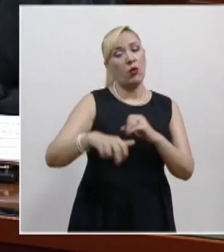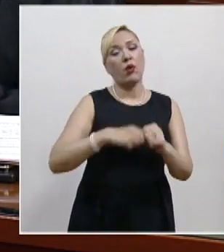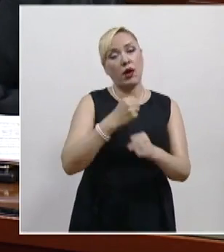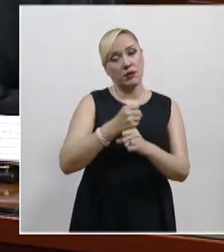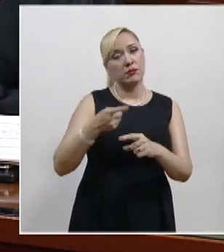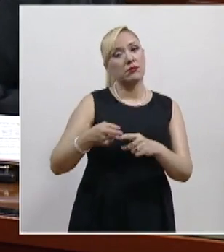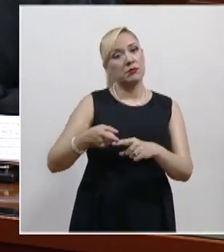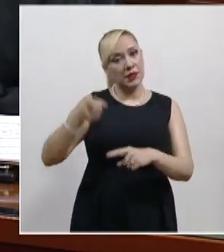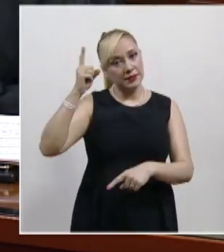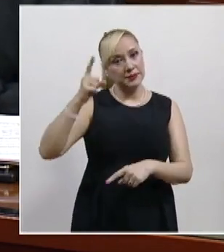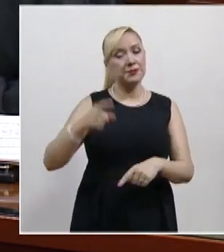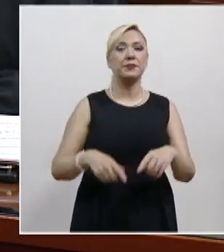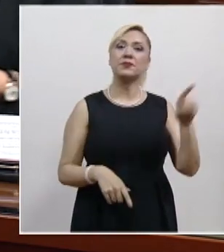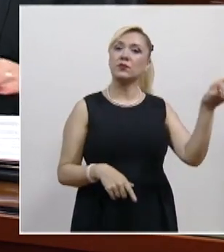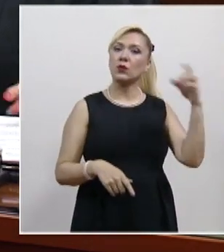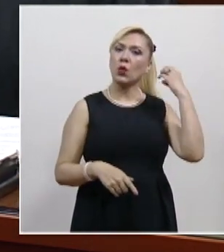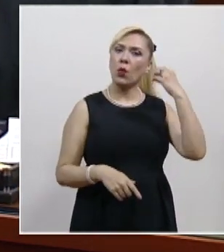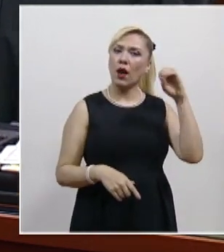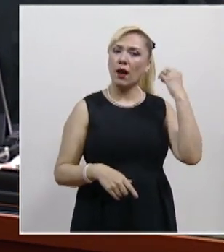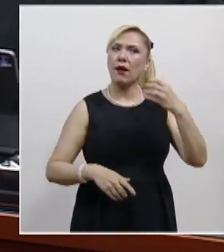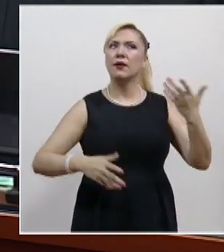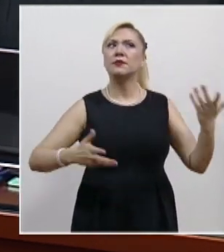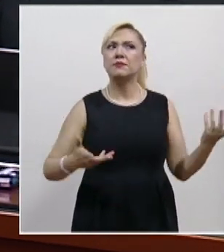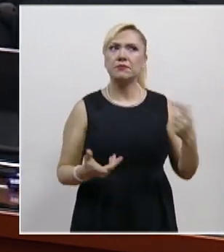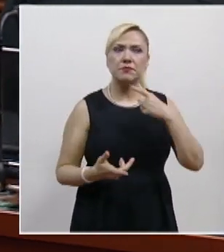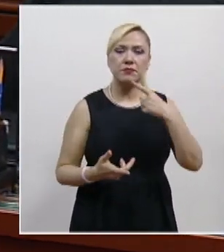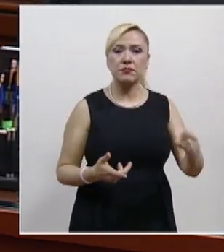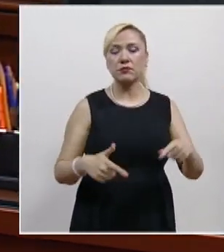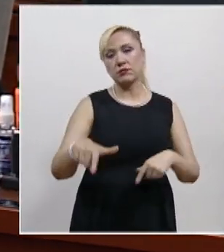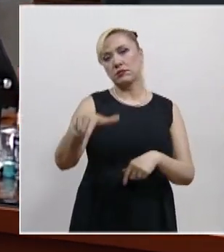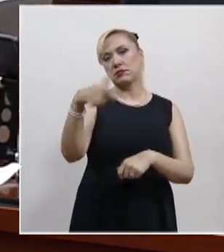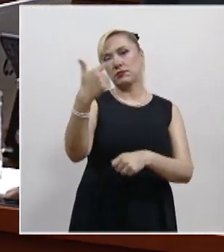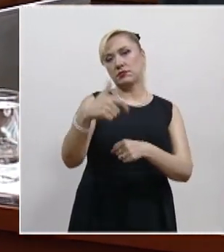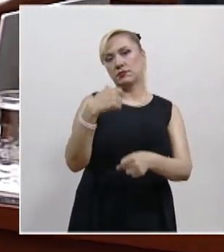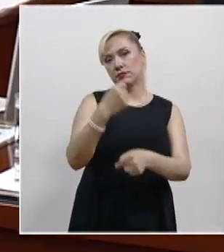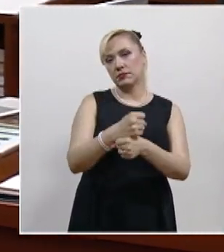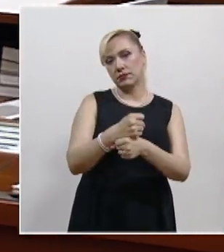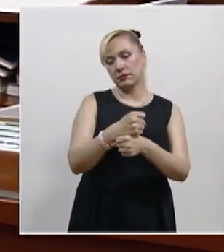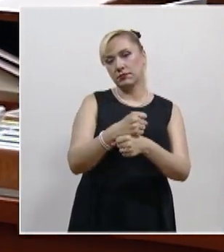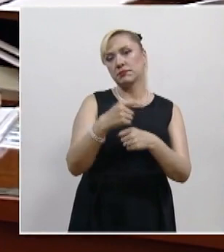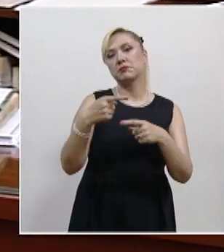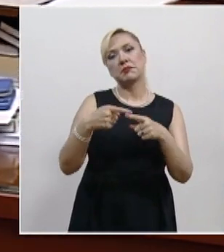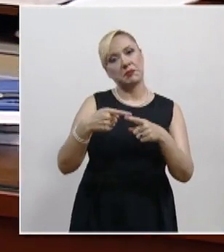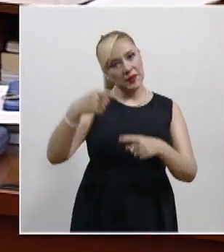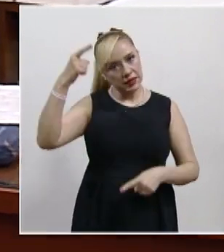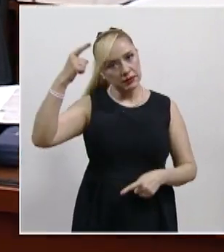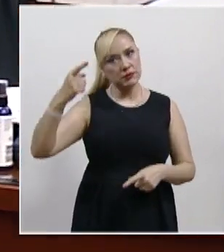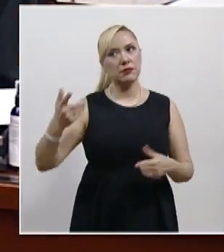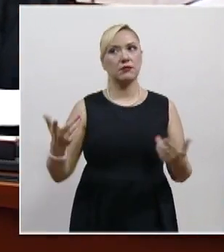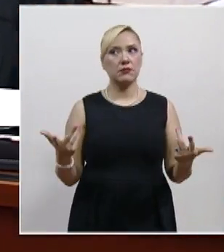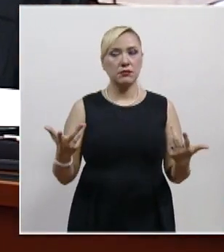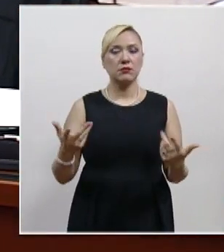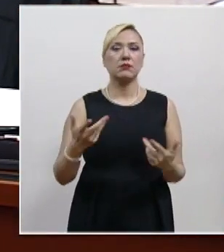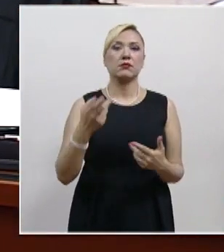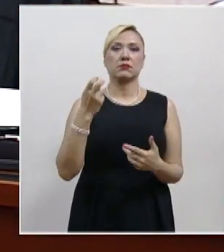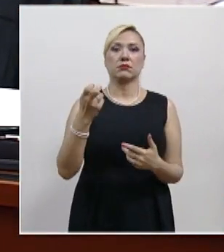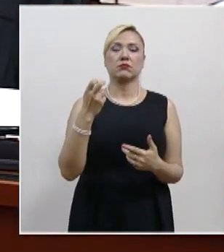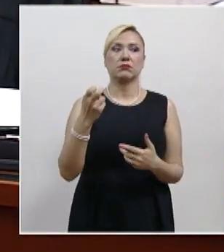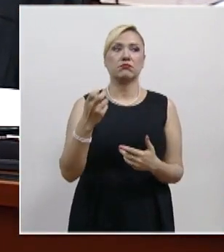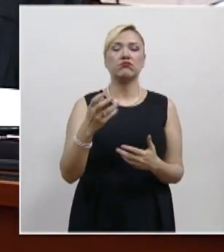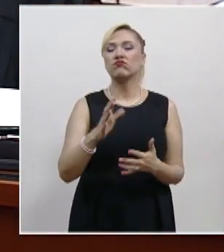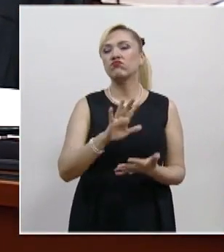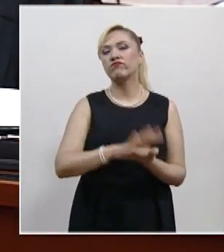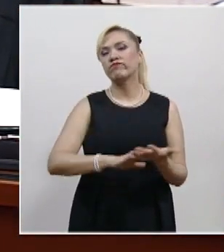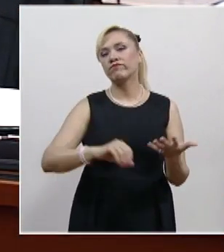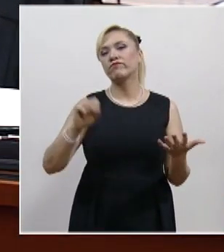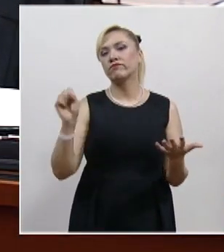el Código Civil de Oaxaca, donde la restricción era de 12 años de edad. También por imponer la restricción de mayoría de edad fue invalidada